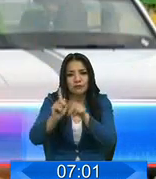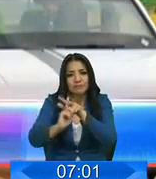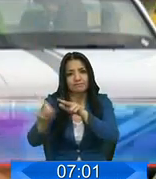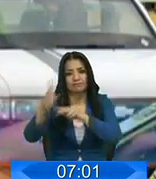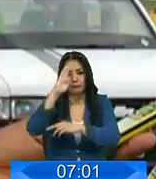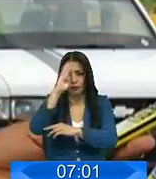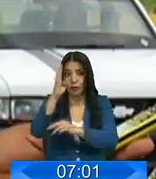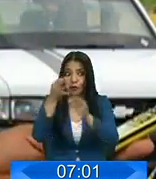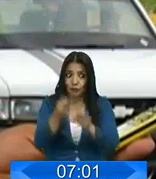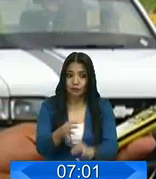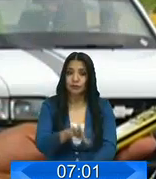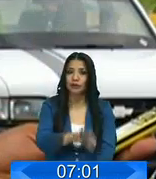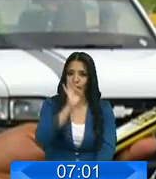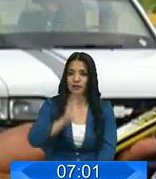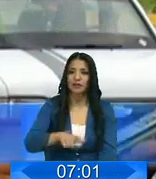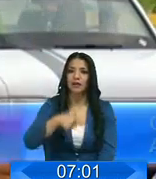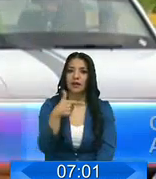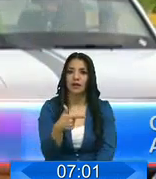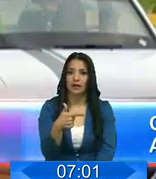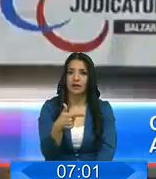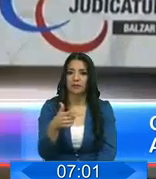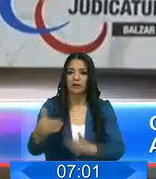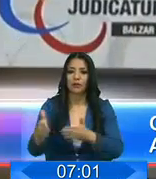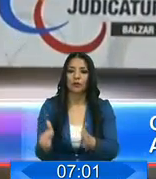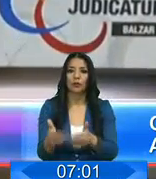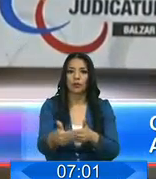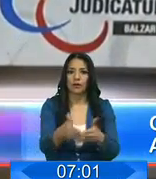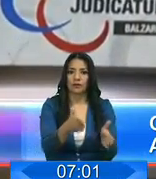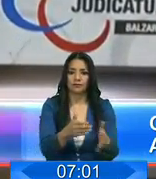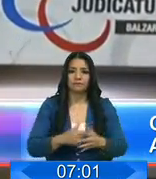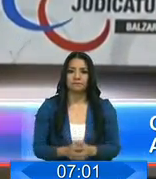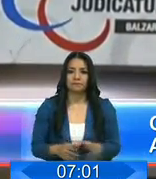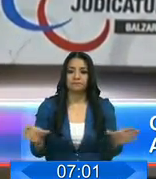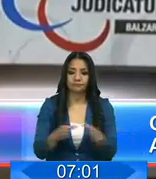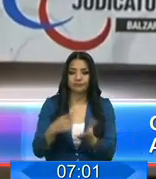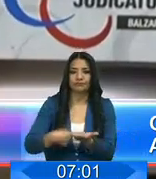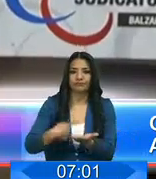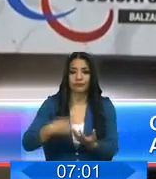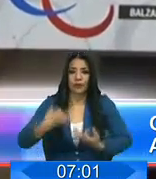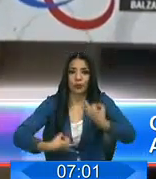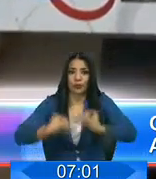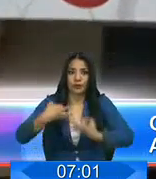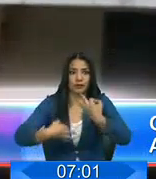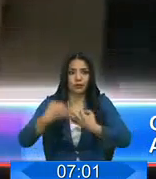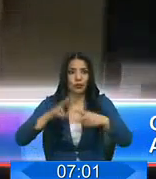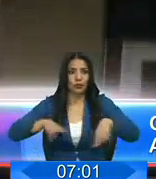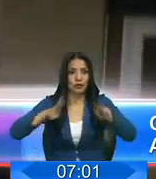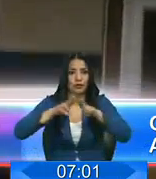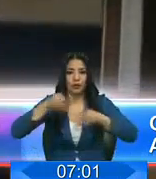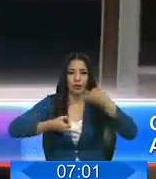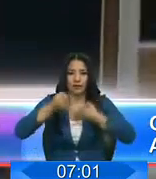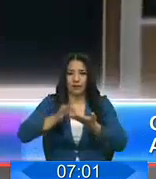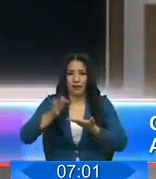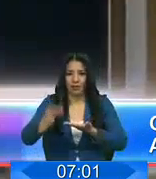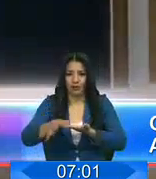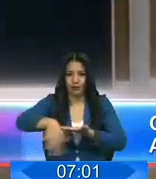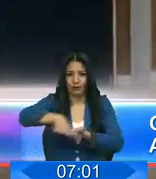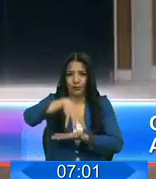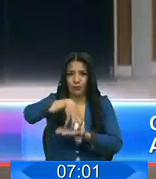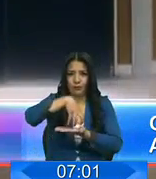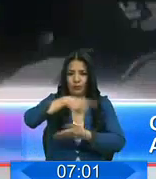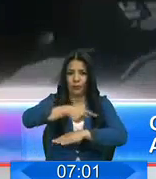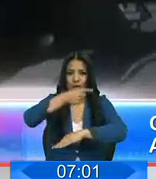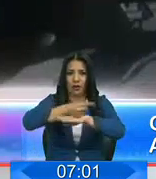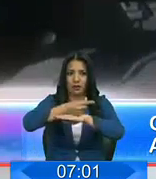encontramos el arma de fuego en uno de los cuartos. En audiencia de formulación de cargos en la unidad judicial de ese cantón de la provincia del Guayas,